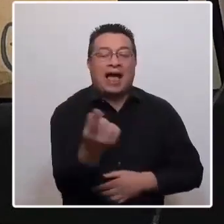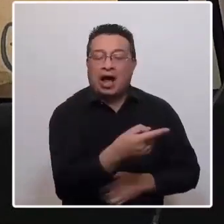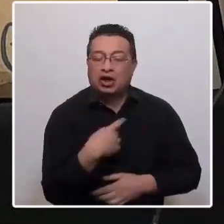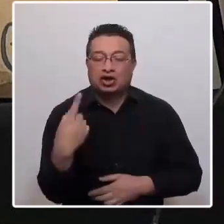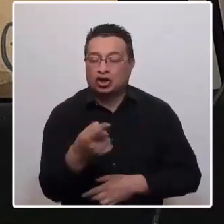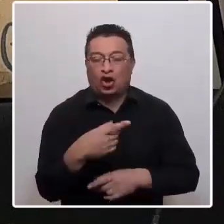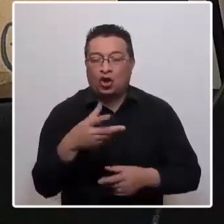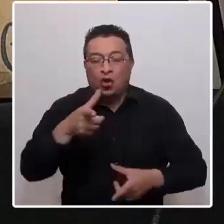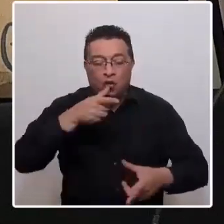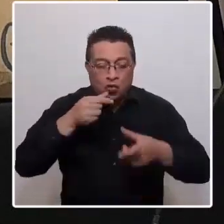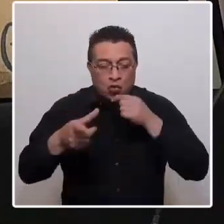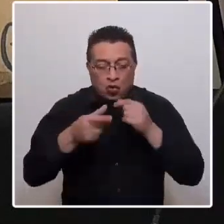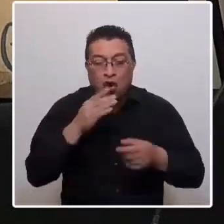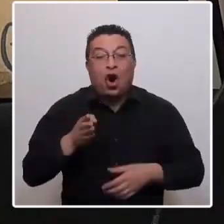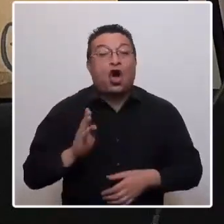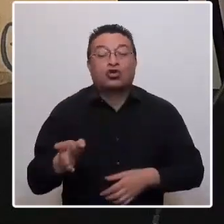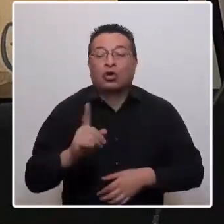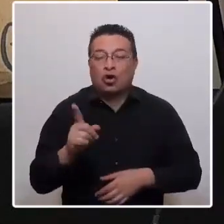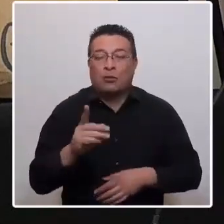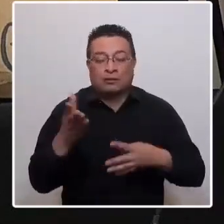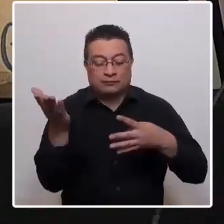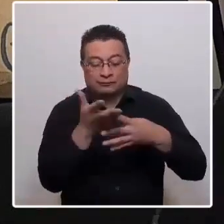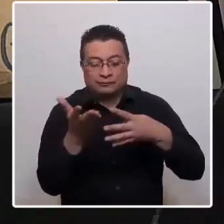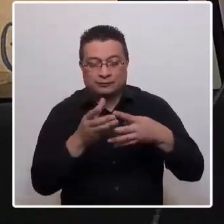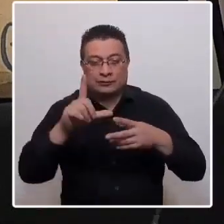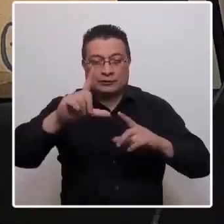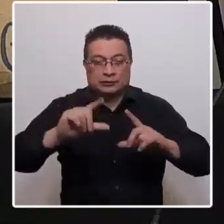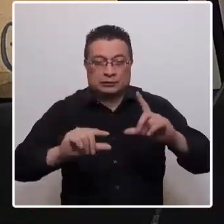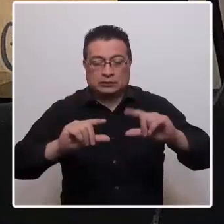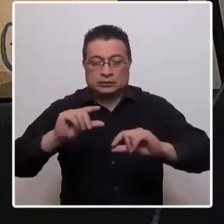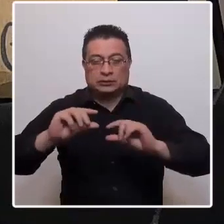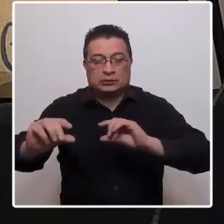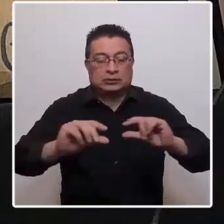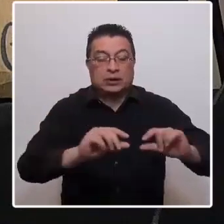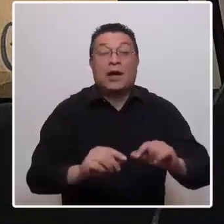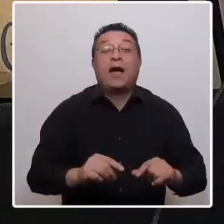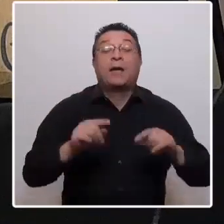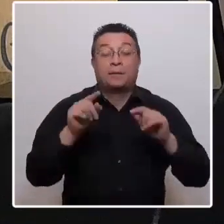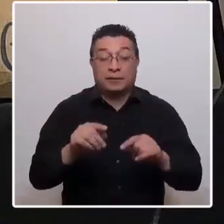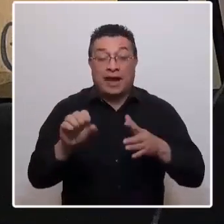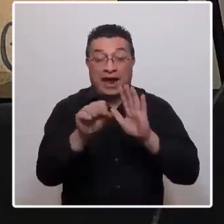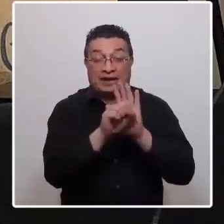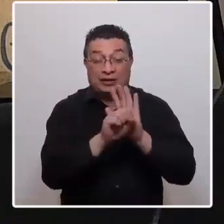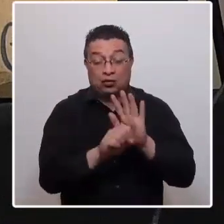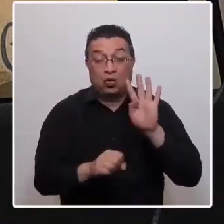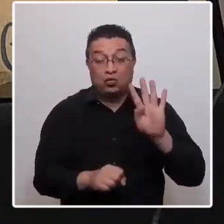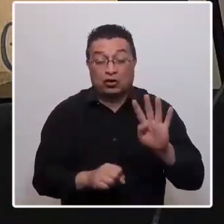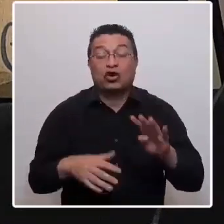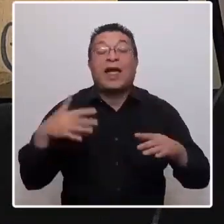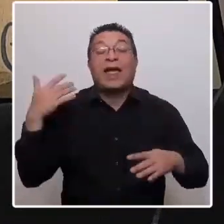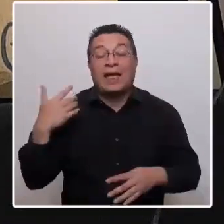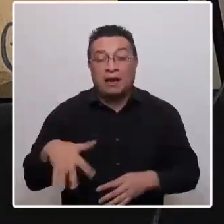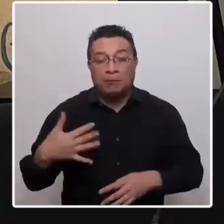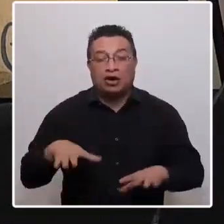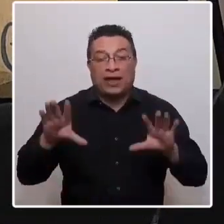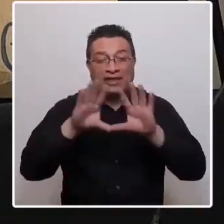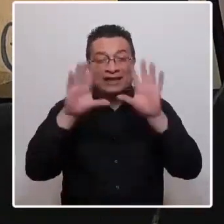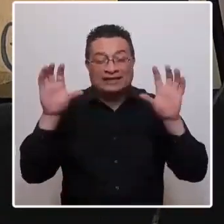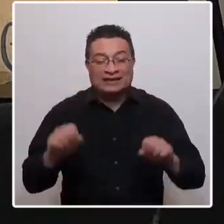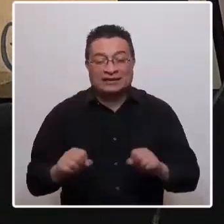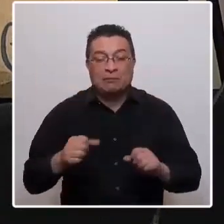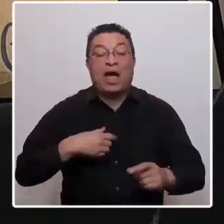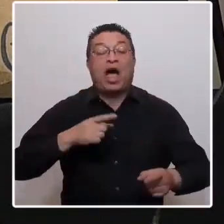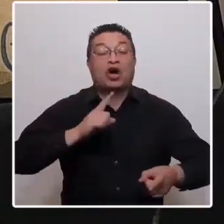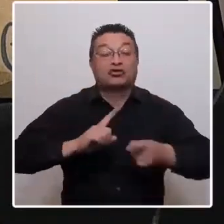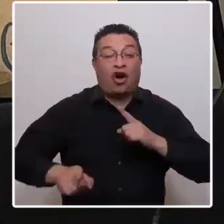un consumo continuo, sino que para racionar. El artículo 4, es importante tener un sistema de gobernanza